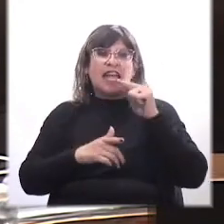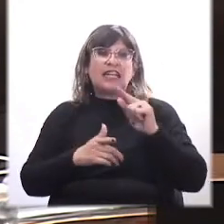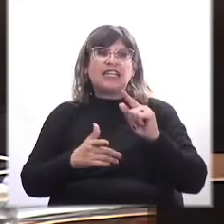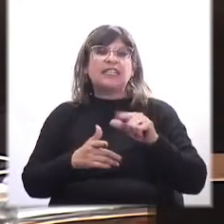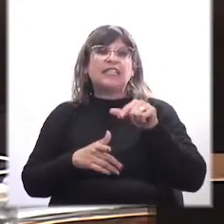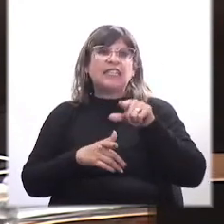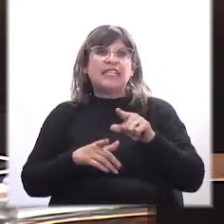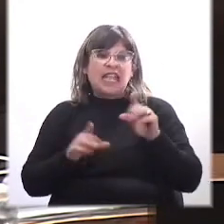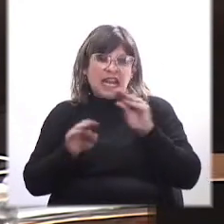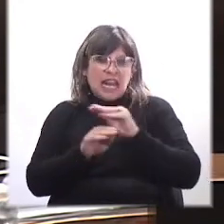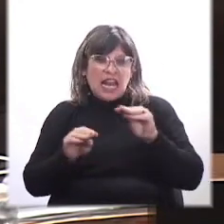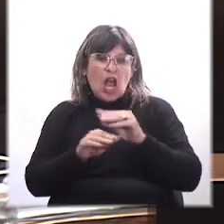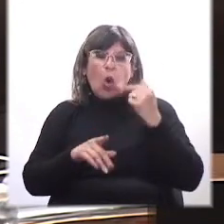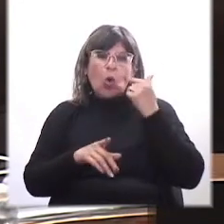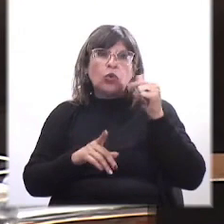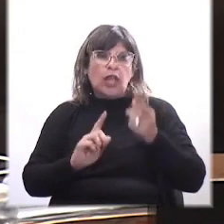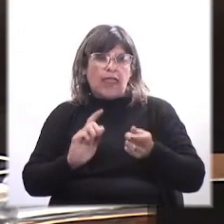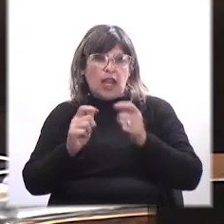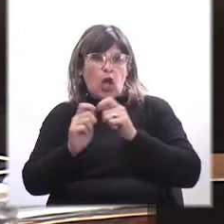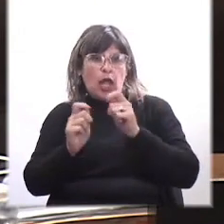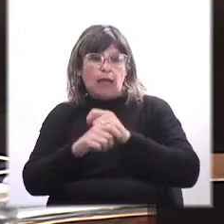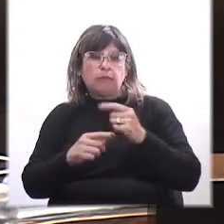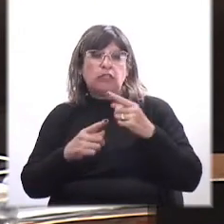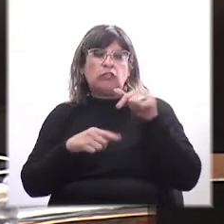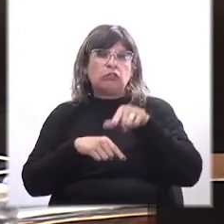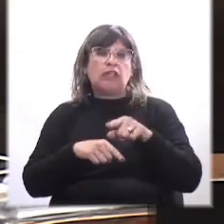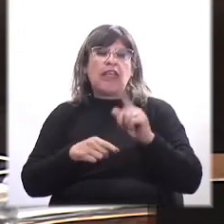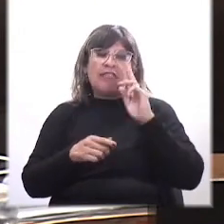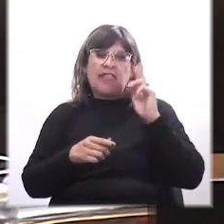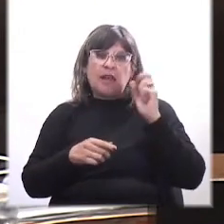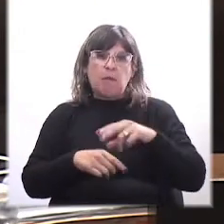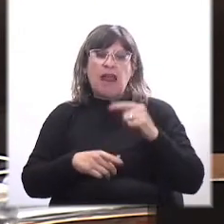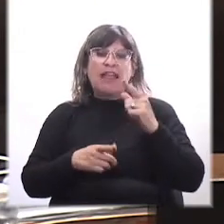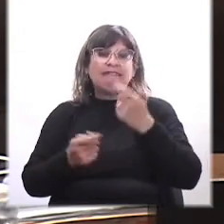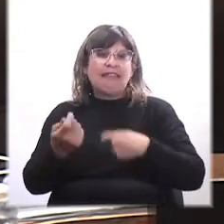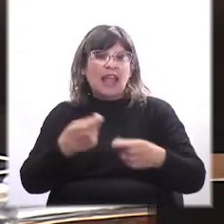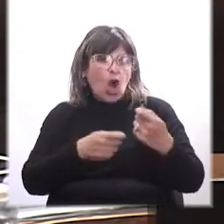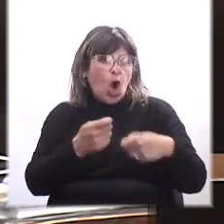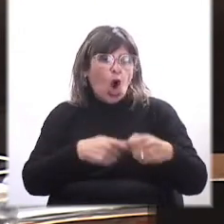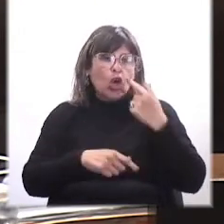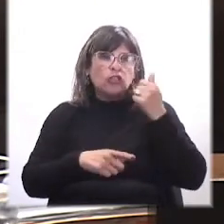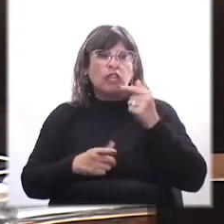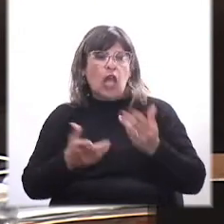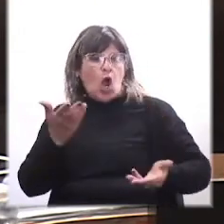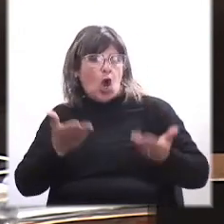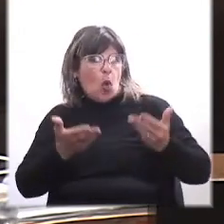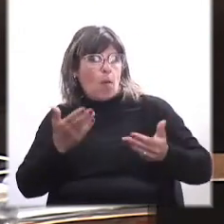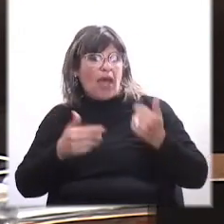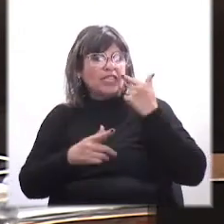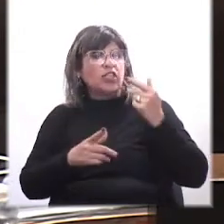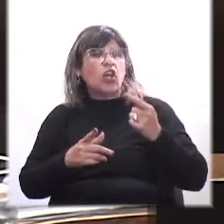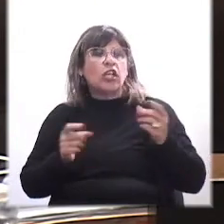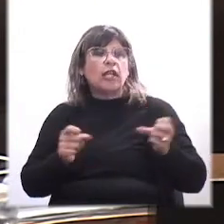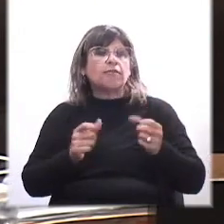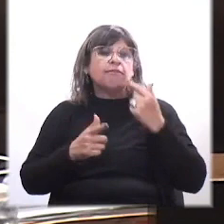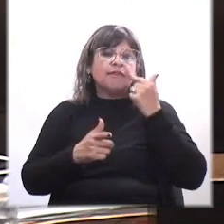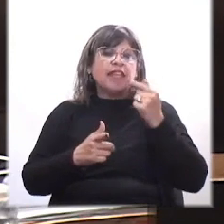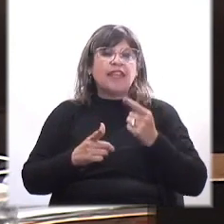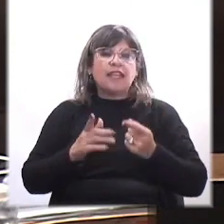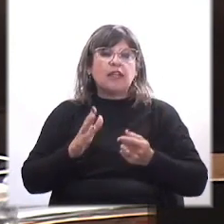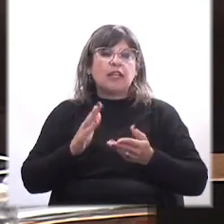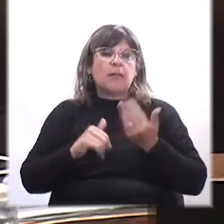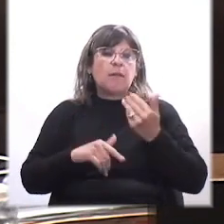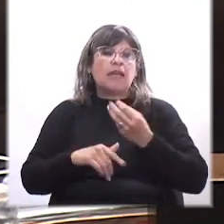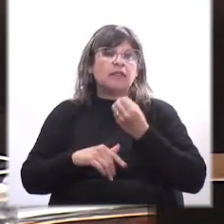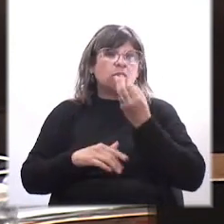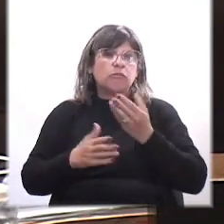definición y ajuste de las variantes críticas del plan de negocio, comparación de las modalidades de ejecución más convenientes